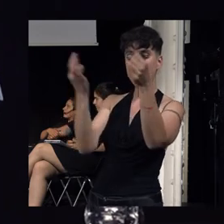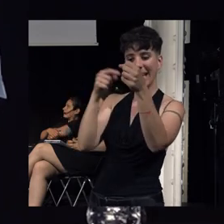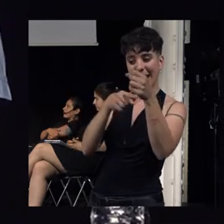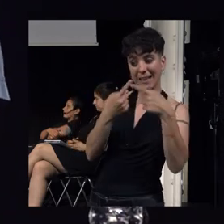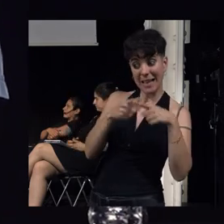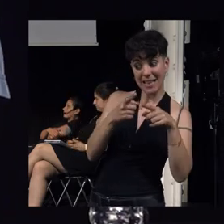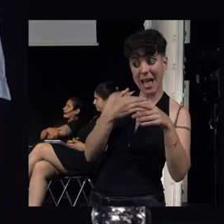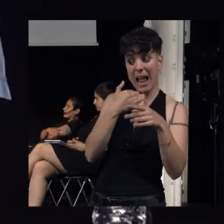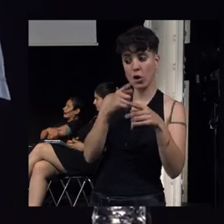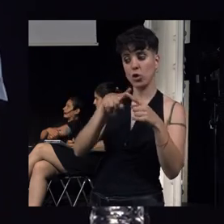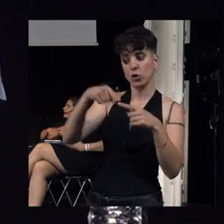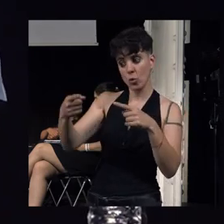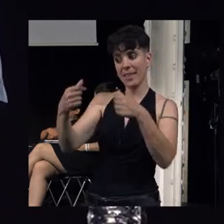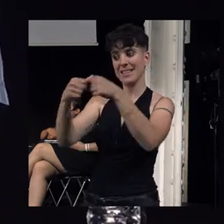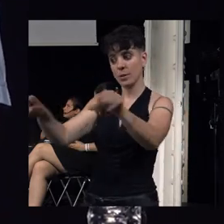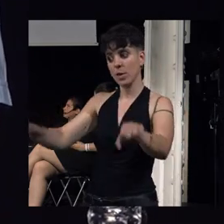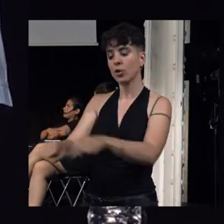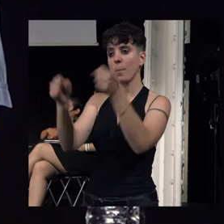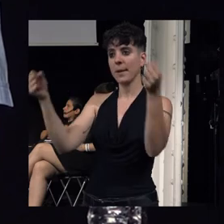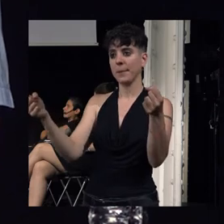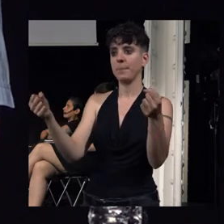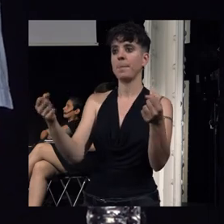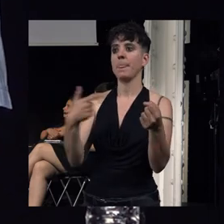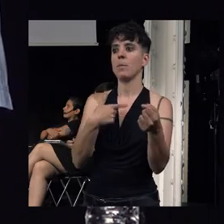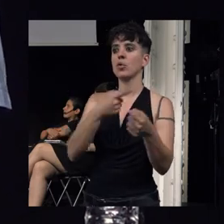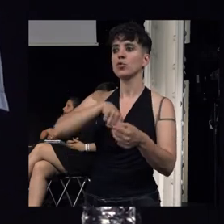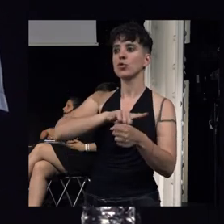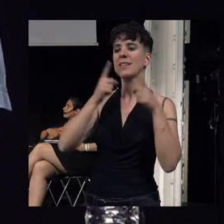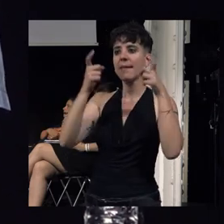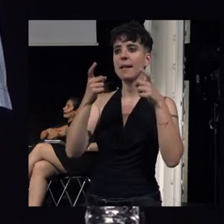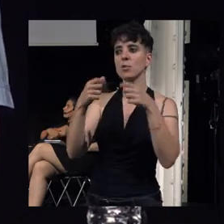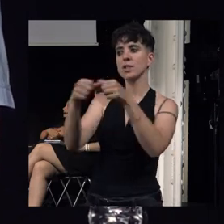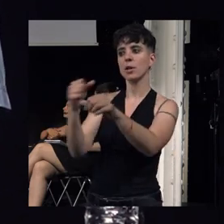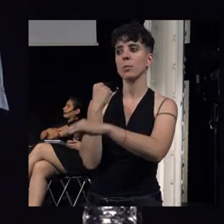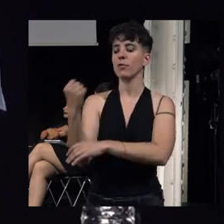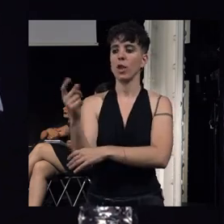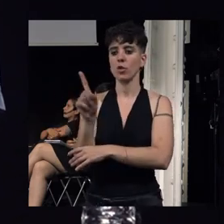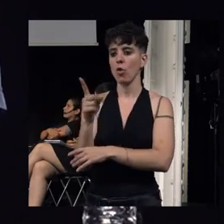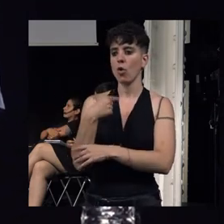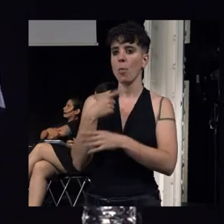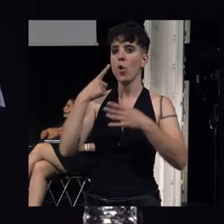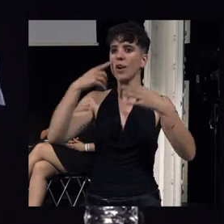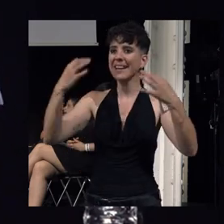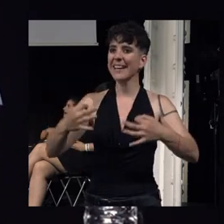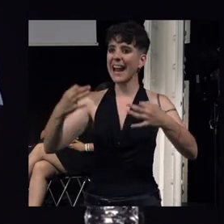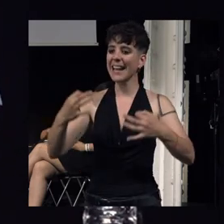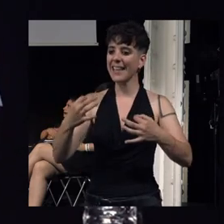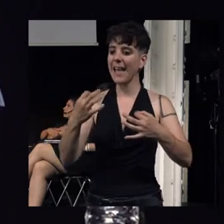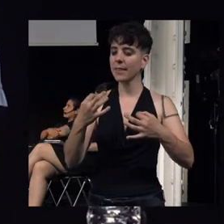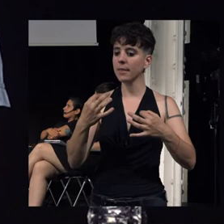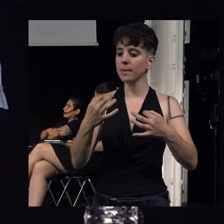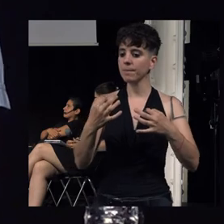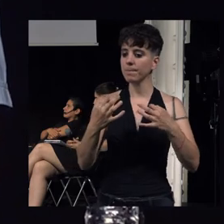es reforzar el estereotipo, ¿ya? Buscamos que la gente pueda aproximarse a una realidad a través de una